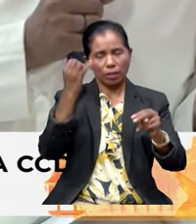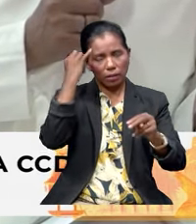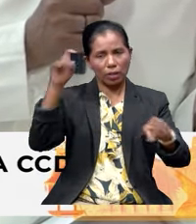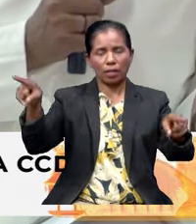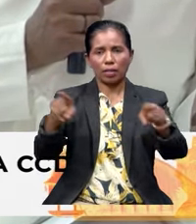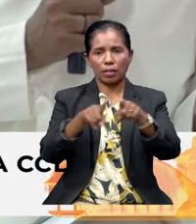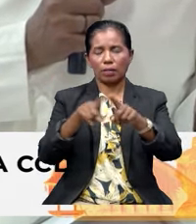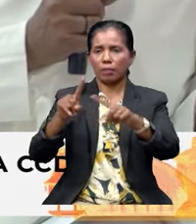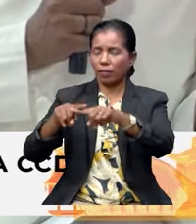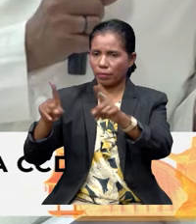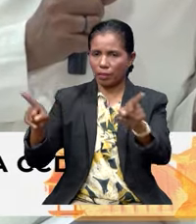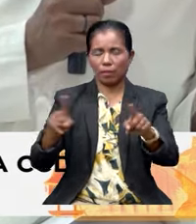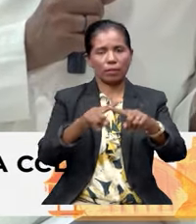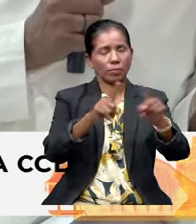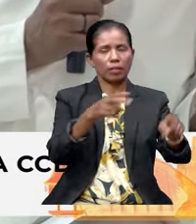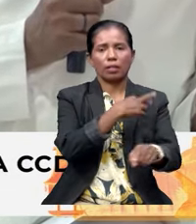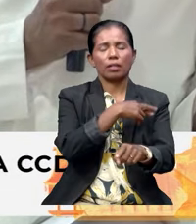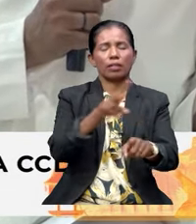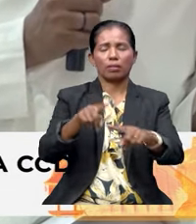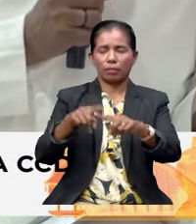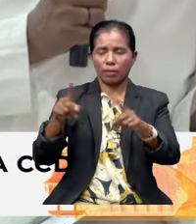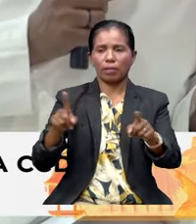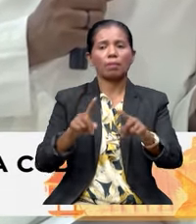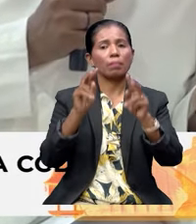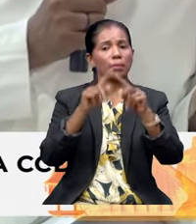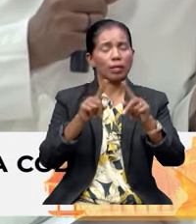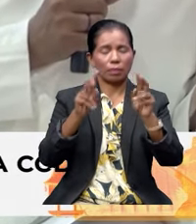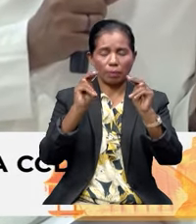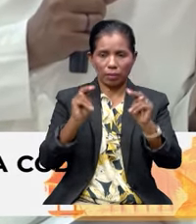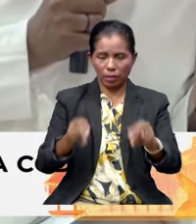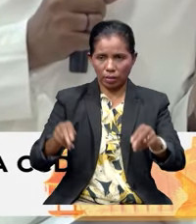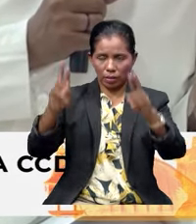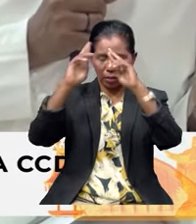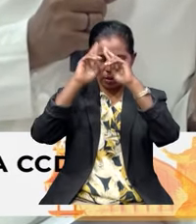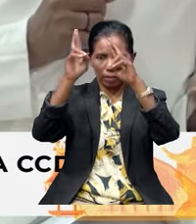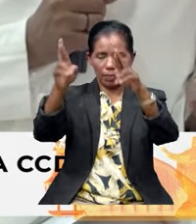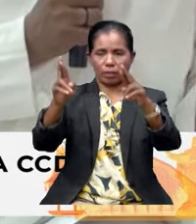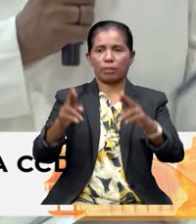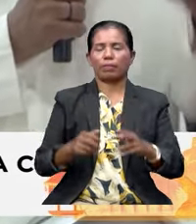vele diferente, vele religión la nesan, me ve precisa, respeta mal. Palabra,